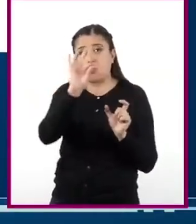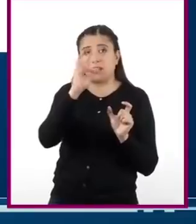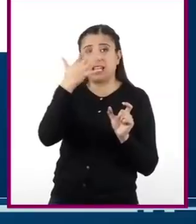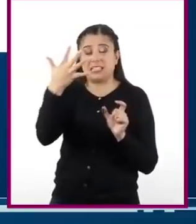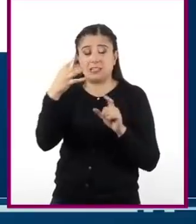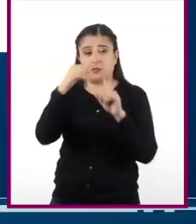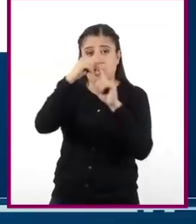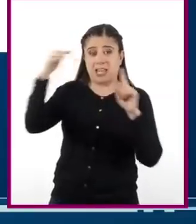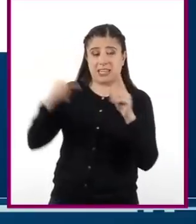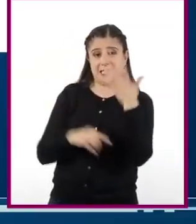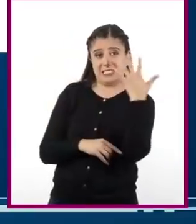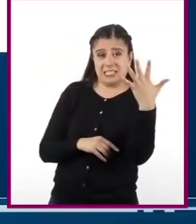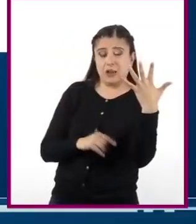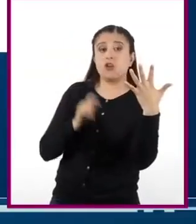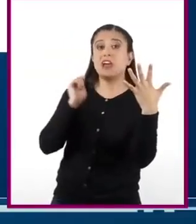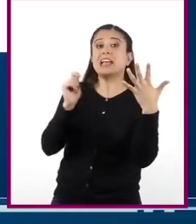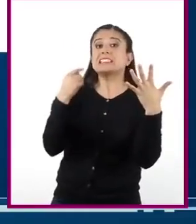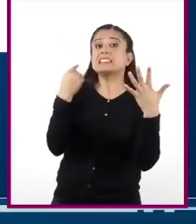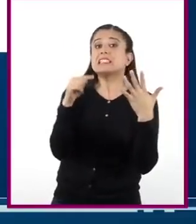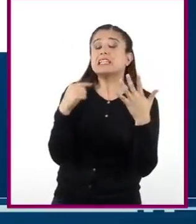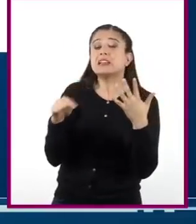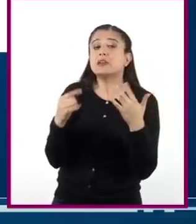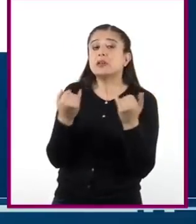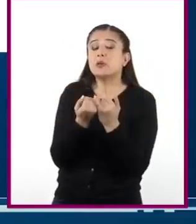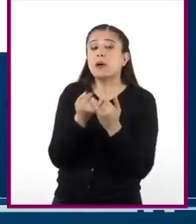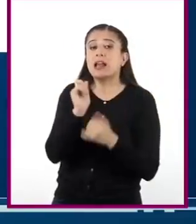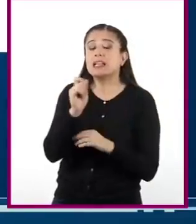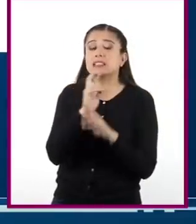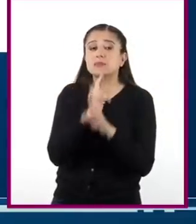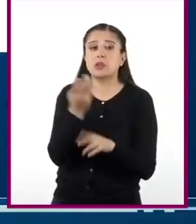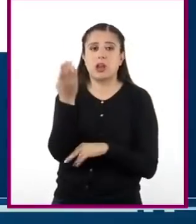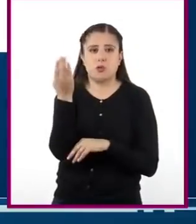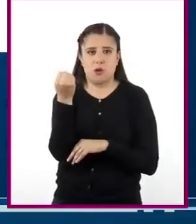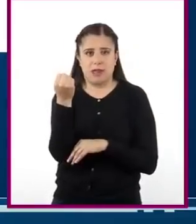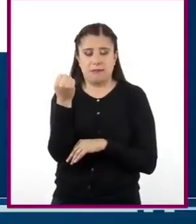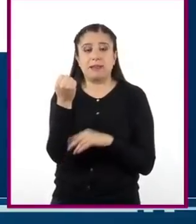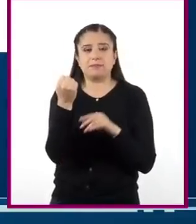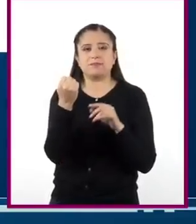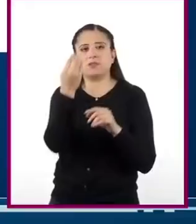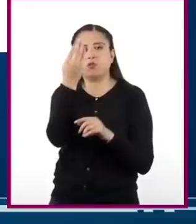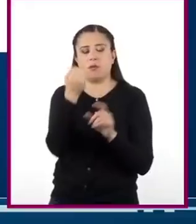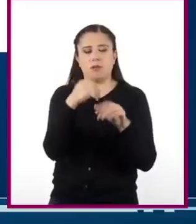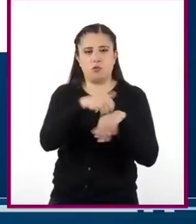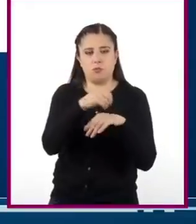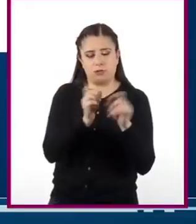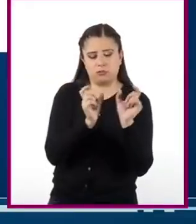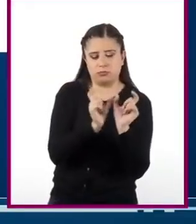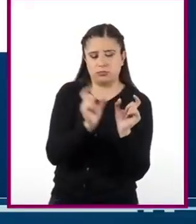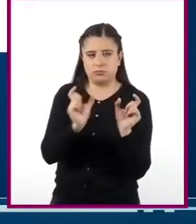nos da 9, entonces la amplitud de cada uno de los intervalos será de 9 unidades.